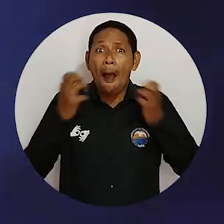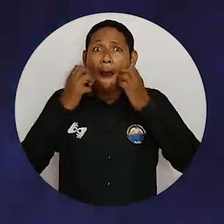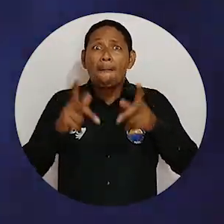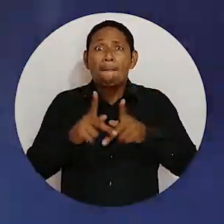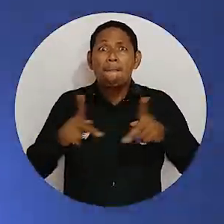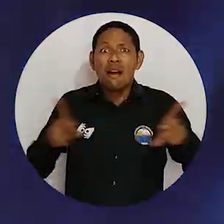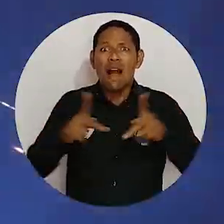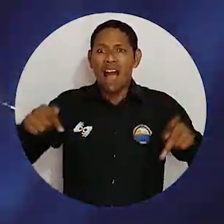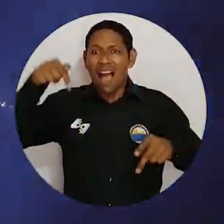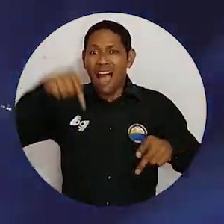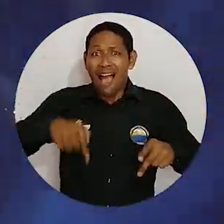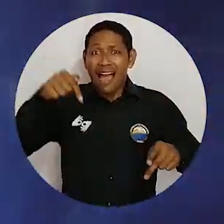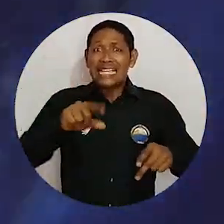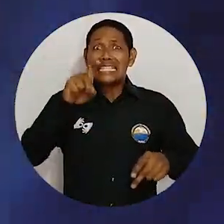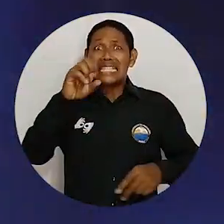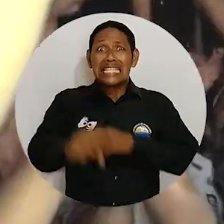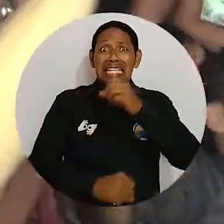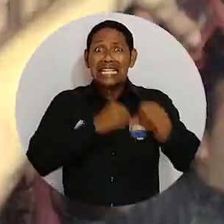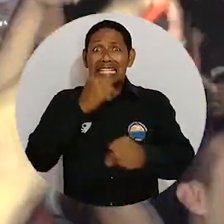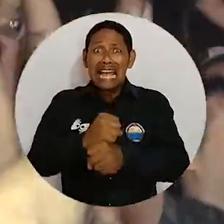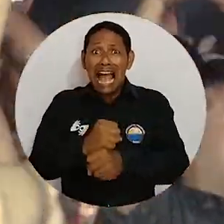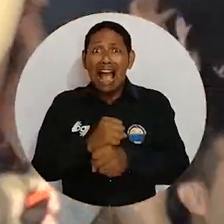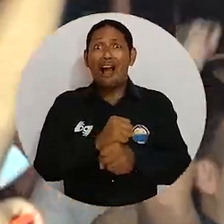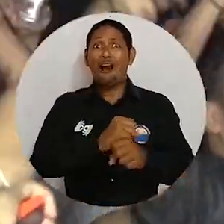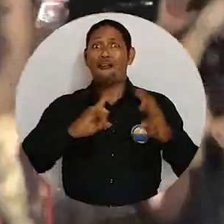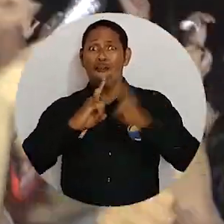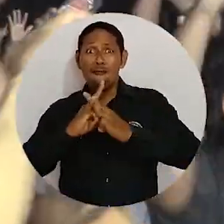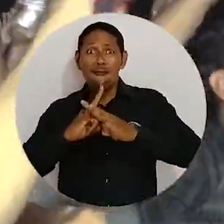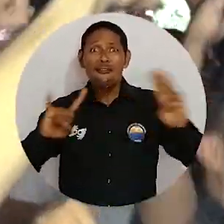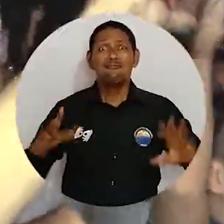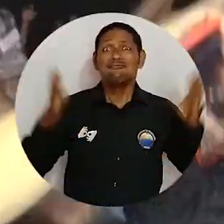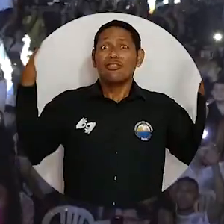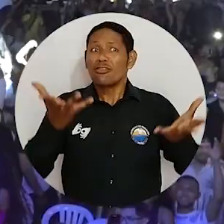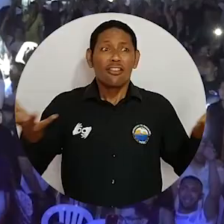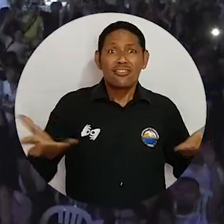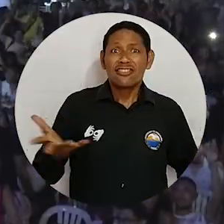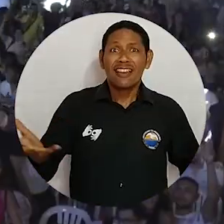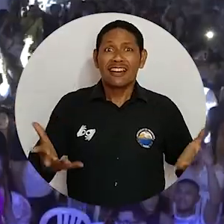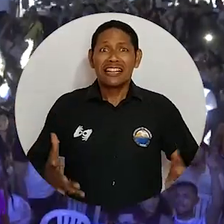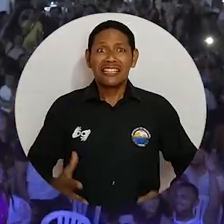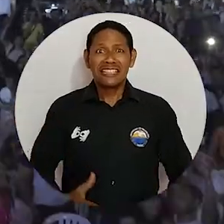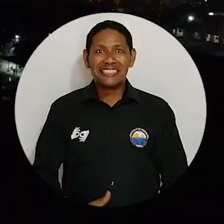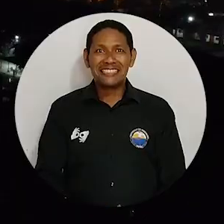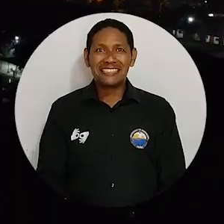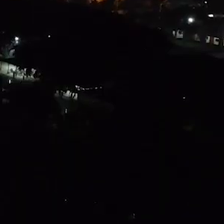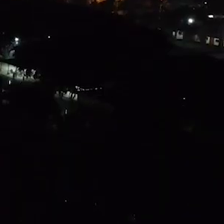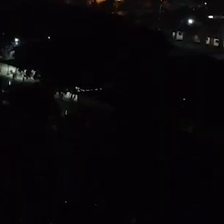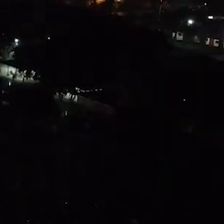Y yo quiero saber dónde está la gente que está disfrutando de los 60 años de la Universidad del Magdalena.